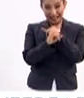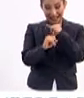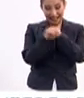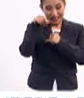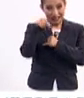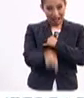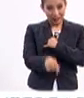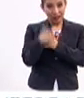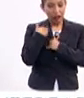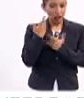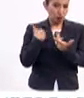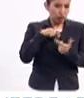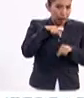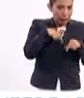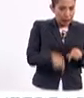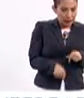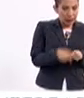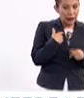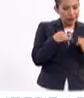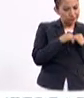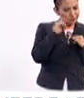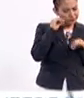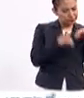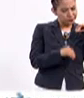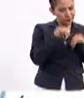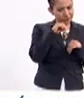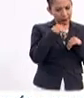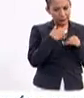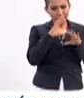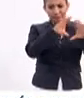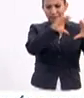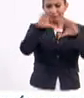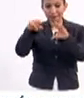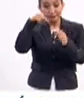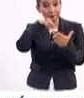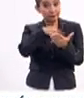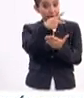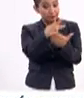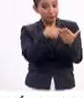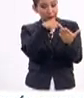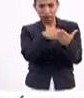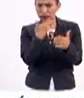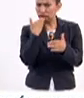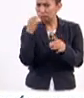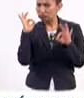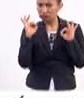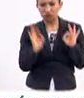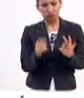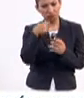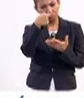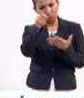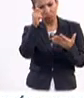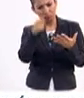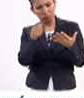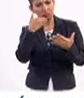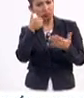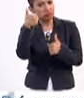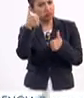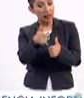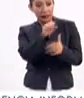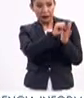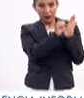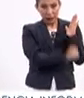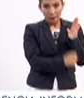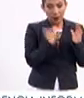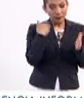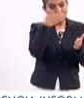distancia, que al menos desde la Universidad Abierta a Distancia se realizan y se imparten, realmente cumple con todo lo que hoy se les exige, no nada más al